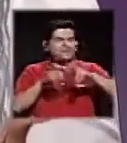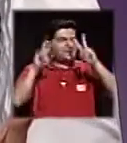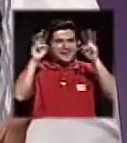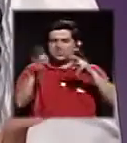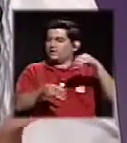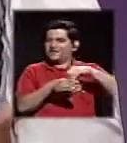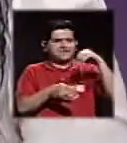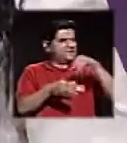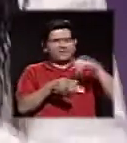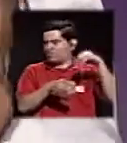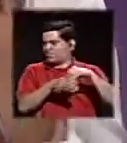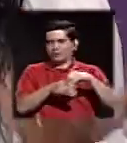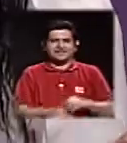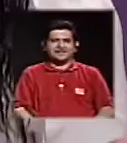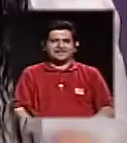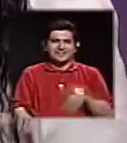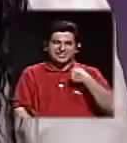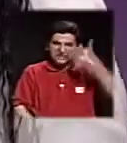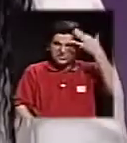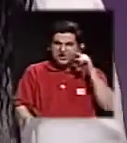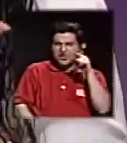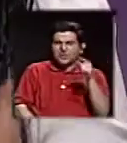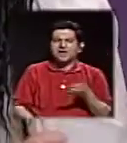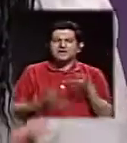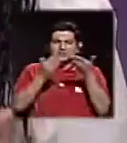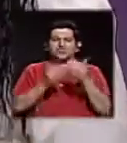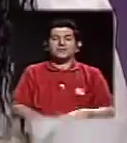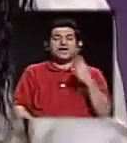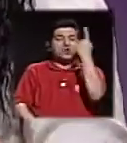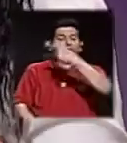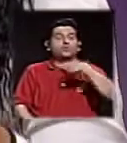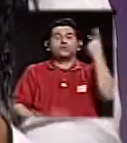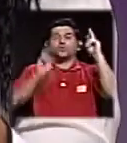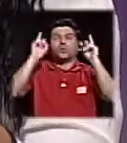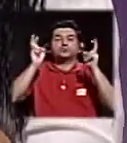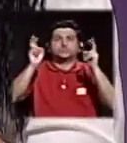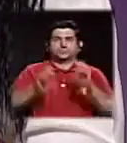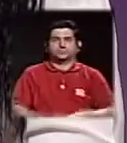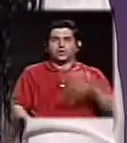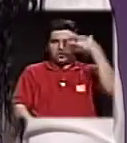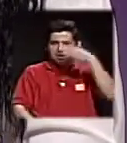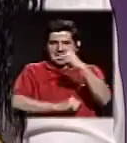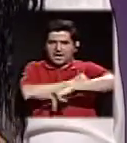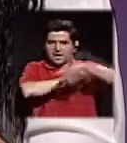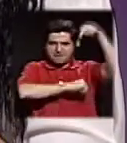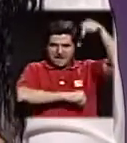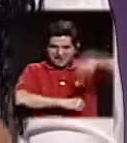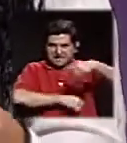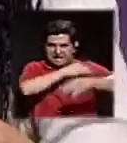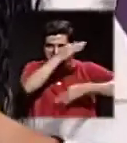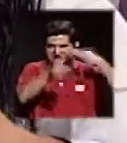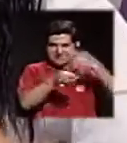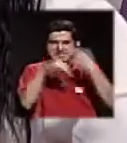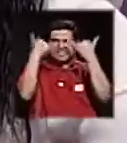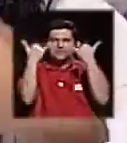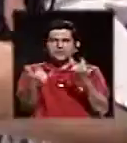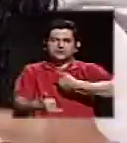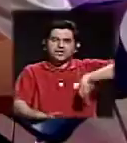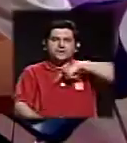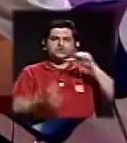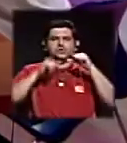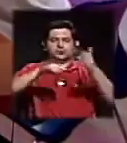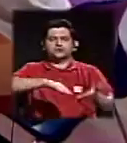tema de las cuotas a esas cuotas yo creo que hay que darles un rostro y precisamente creo que un país como nuestro ya deberíamos dar